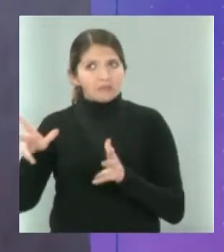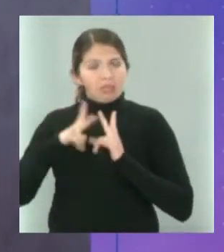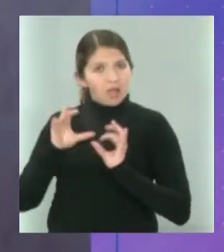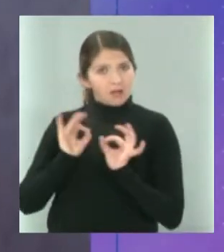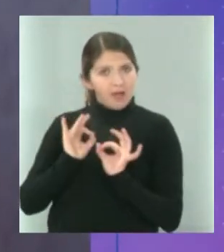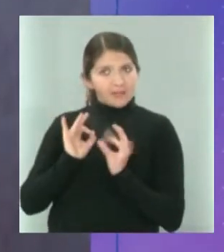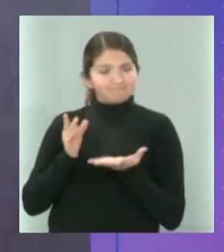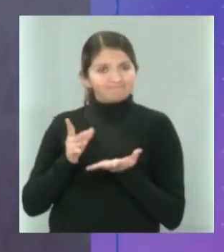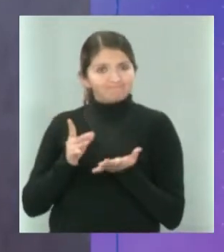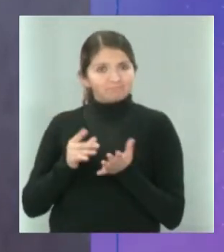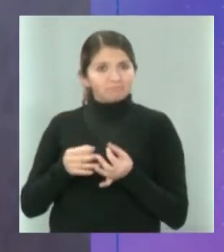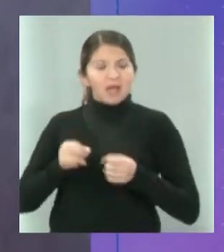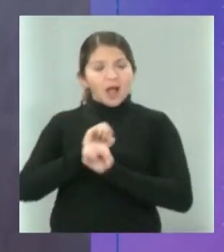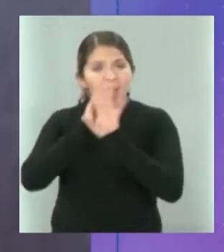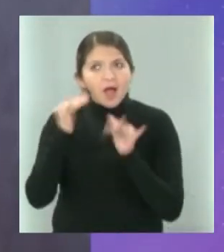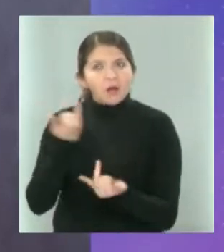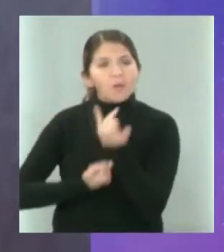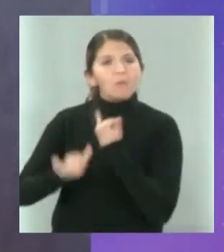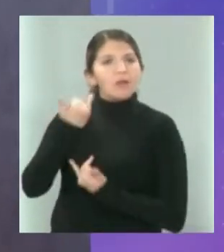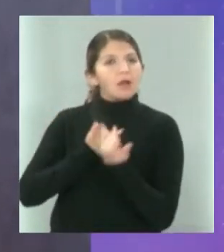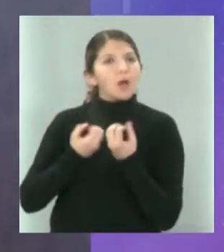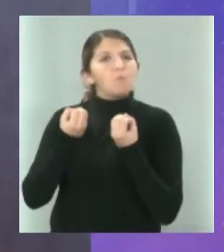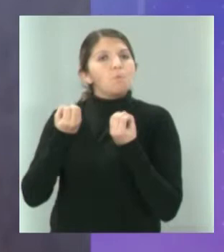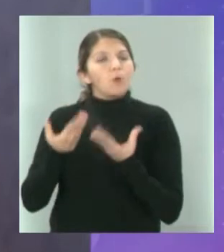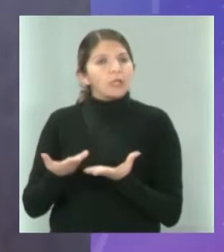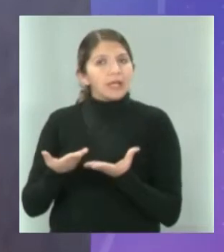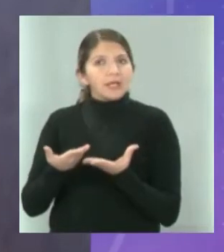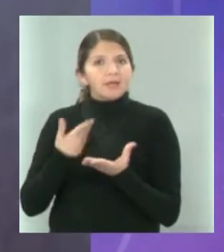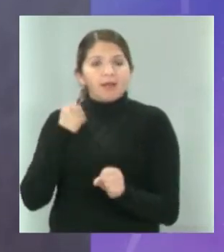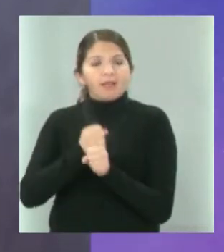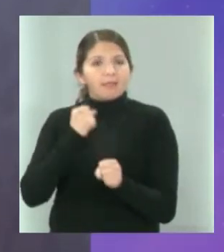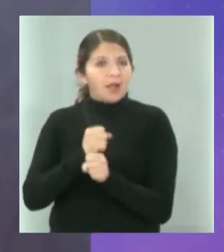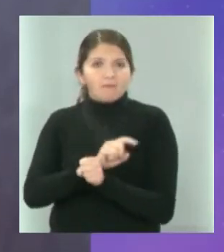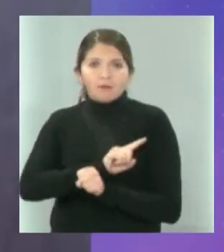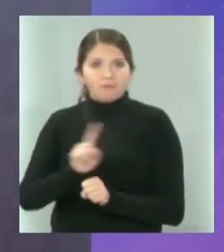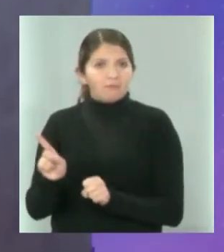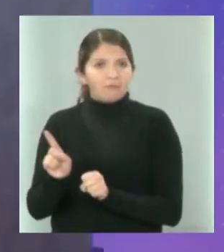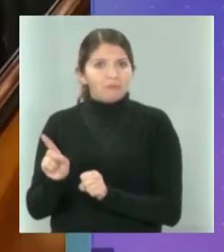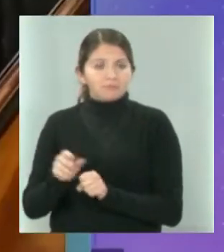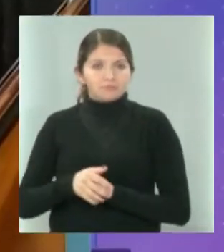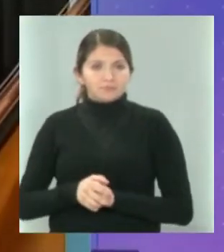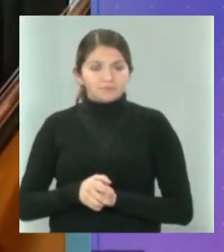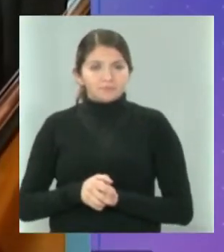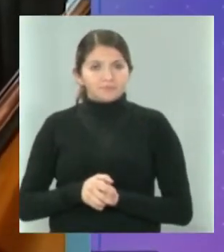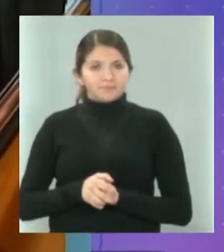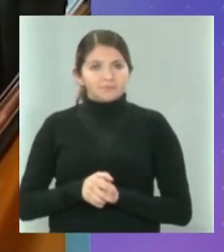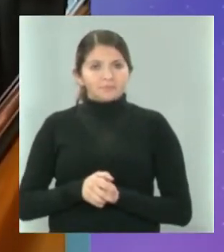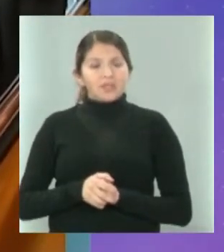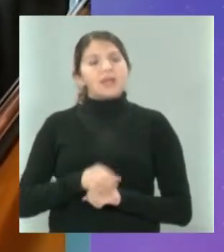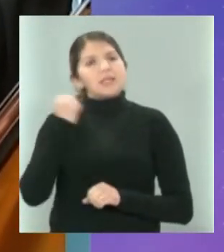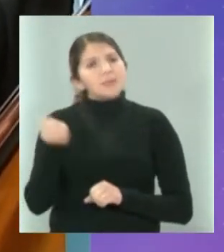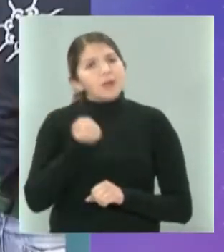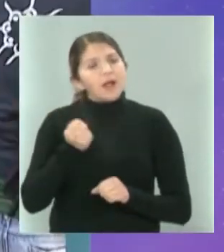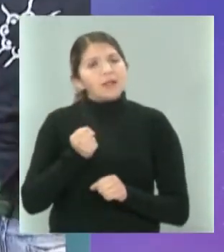puntual como para decirme: no estás acorde a lo que buscamos. El tema es hablar de